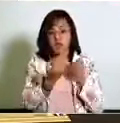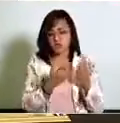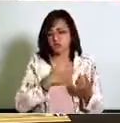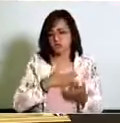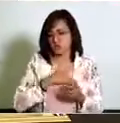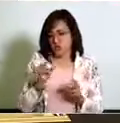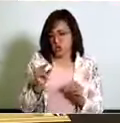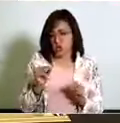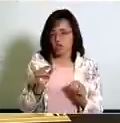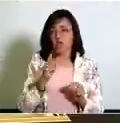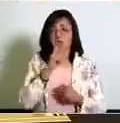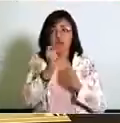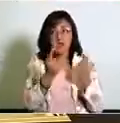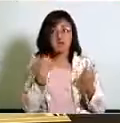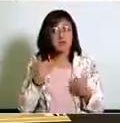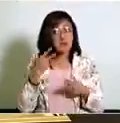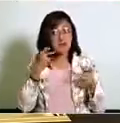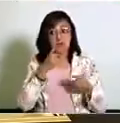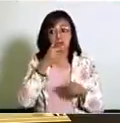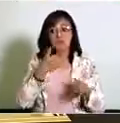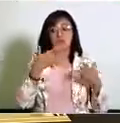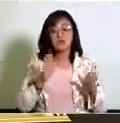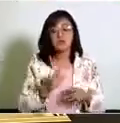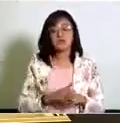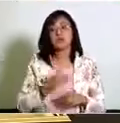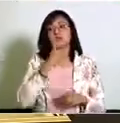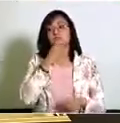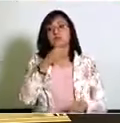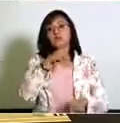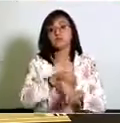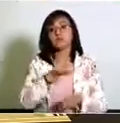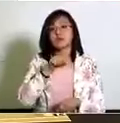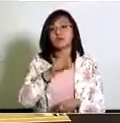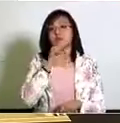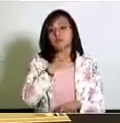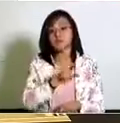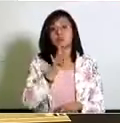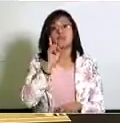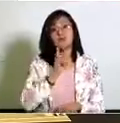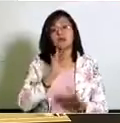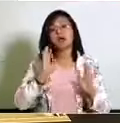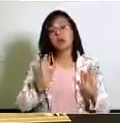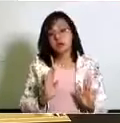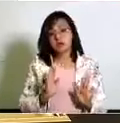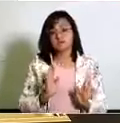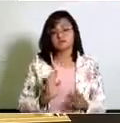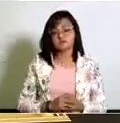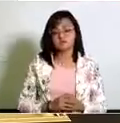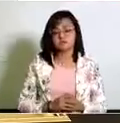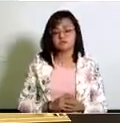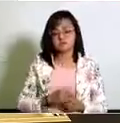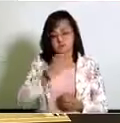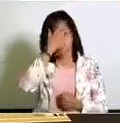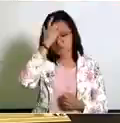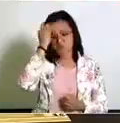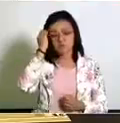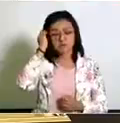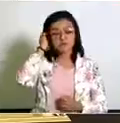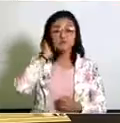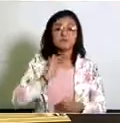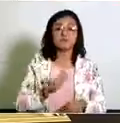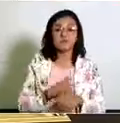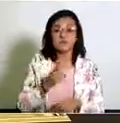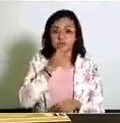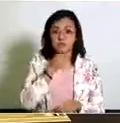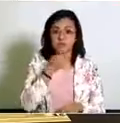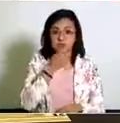yo hay qui dice que tuvo que ser en este caso también mujer por la palabra esta